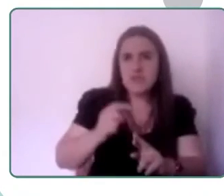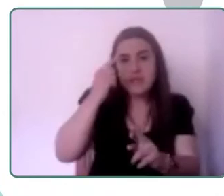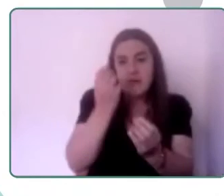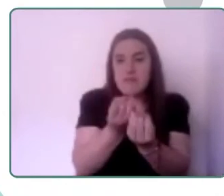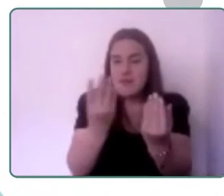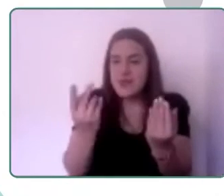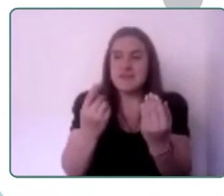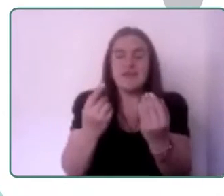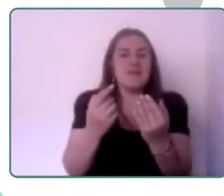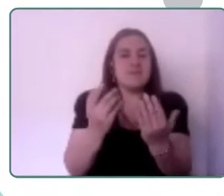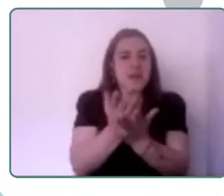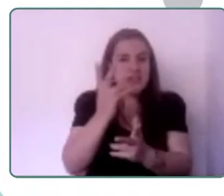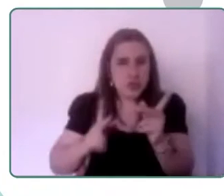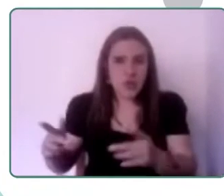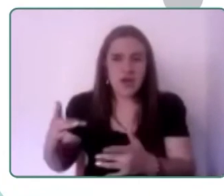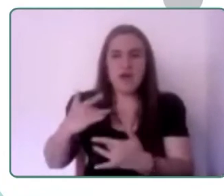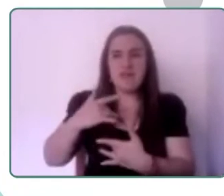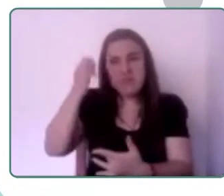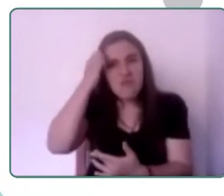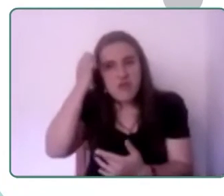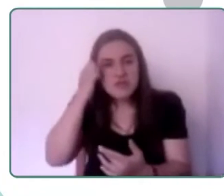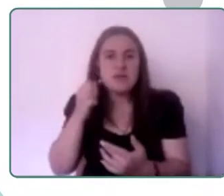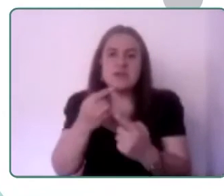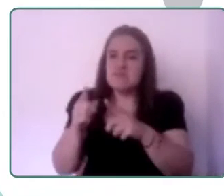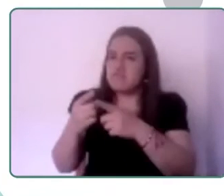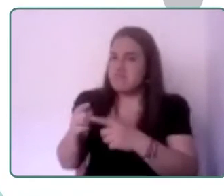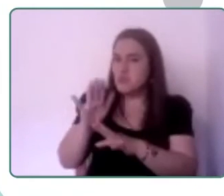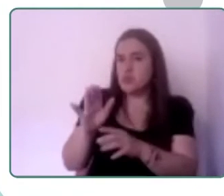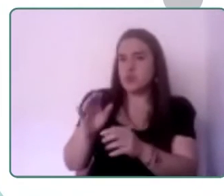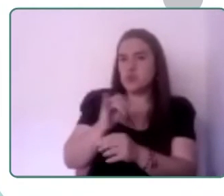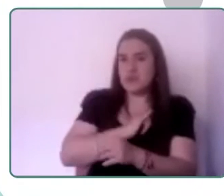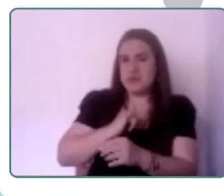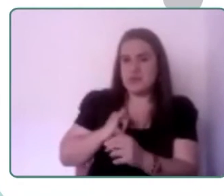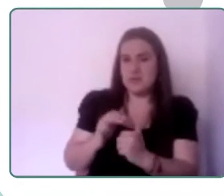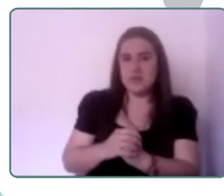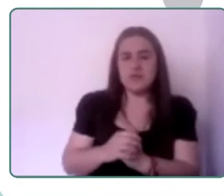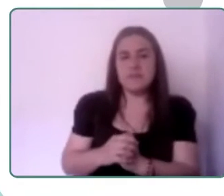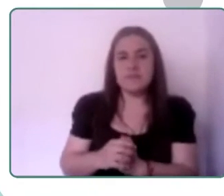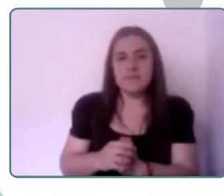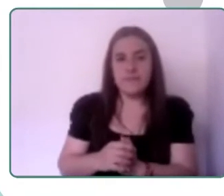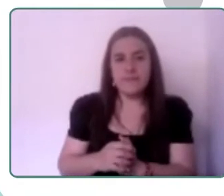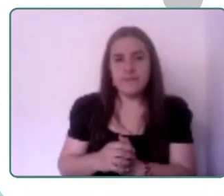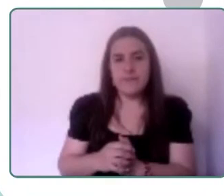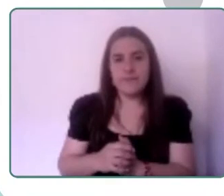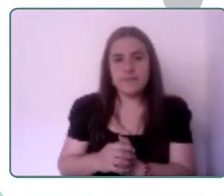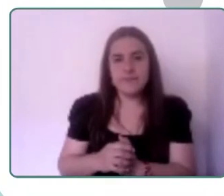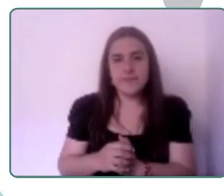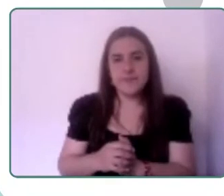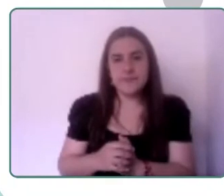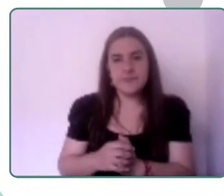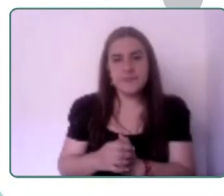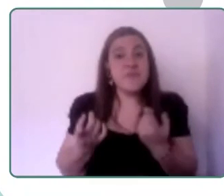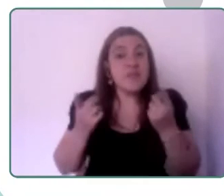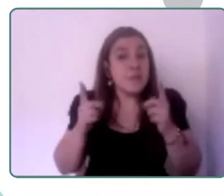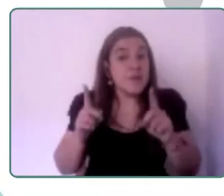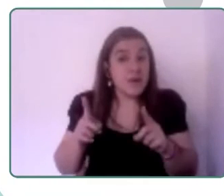y promueve la igualdad de oportunidades desde esa visión integral e integradora? También los jóvenes